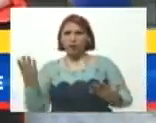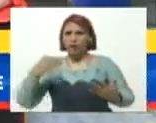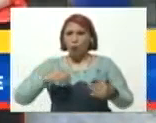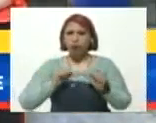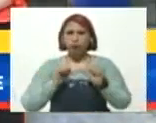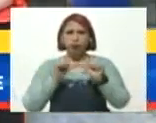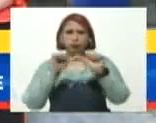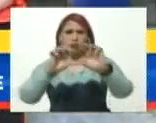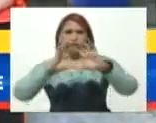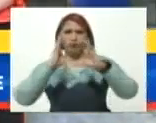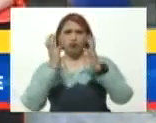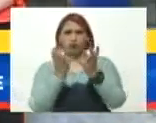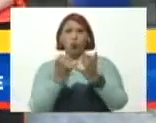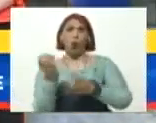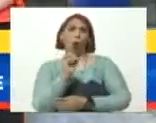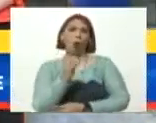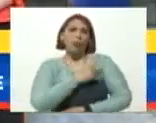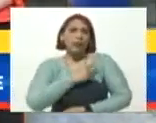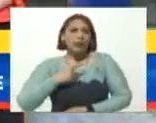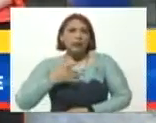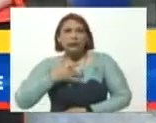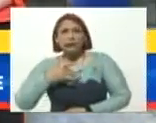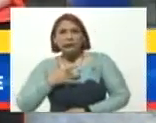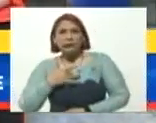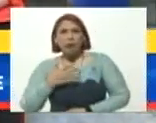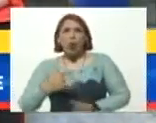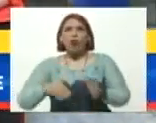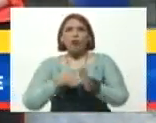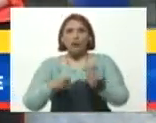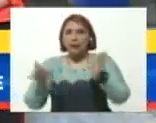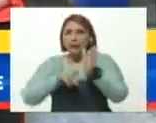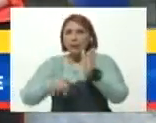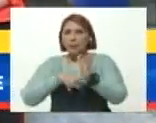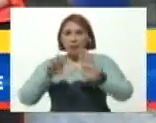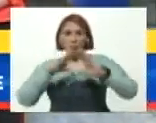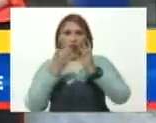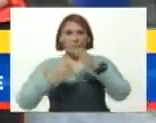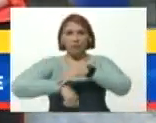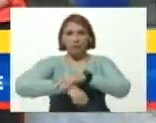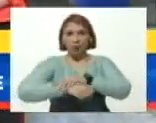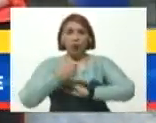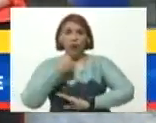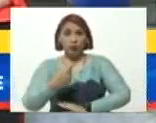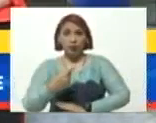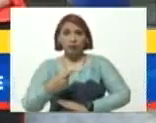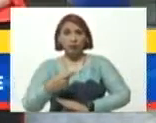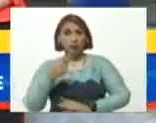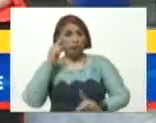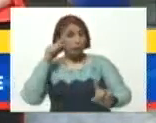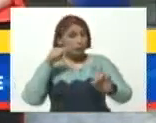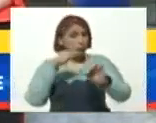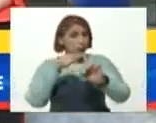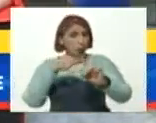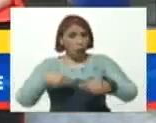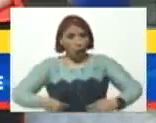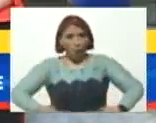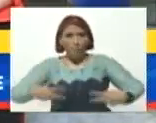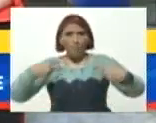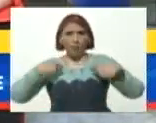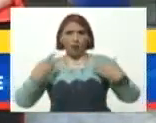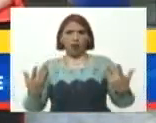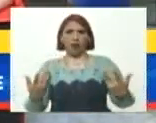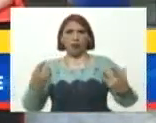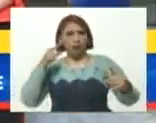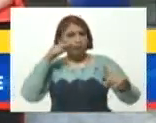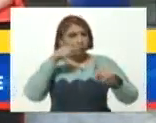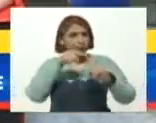el Mundial, o como el deseo de que venga pronto el Mundial. Por eso le he dicho, desde el punto de vista humano, desde el